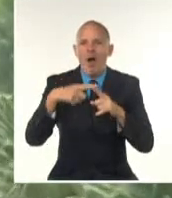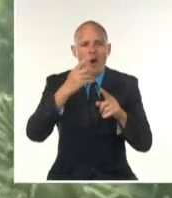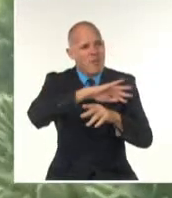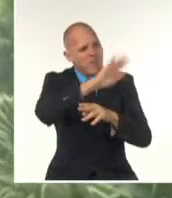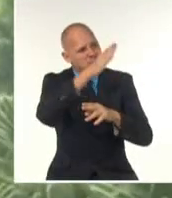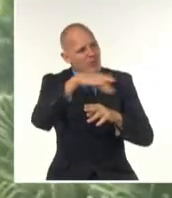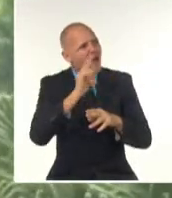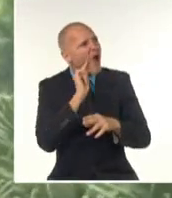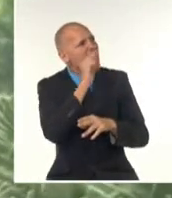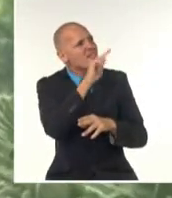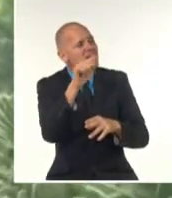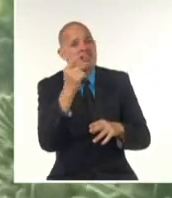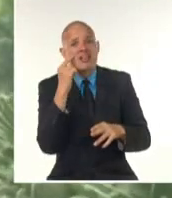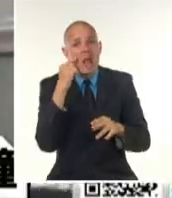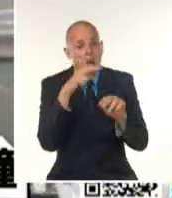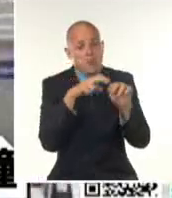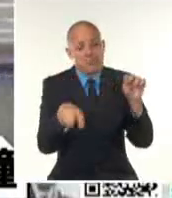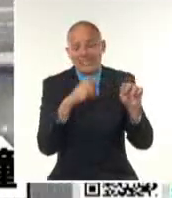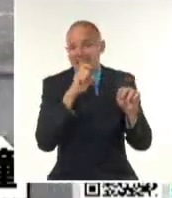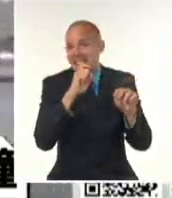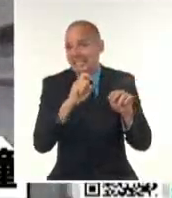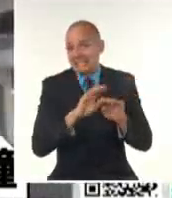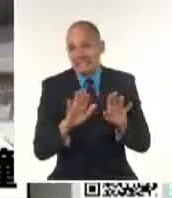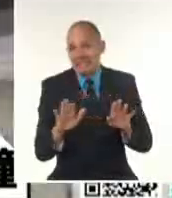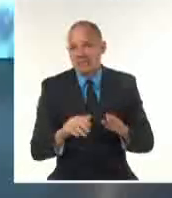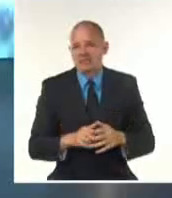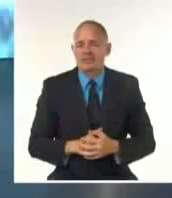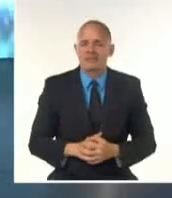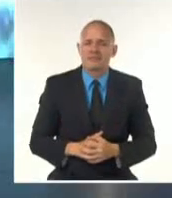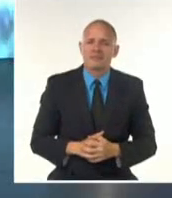en el condado de Hualien.